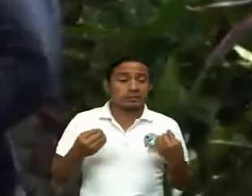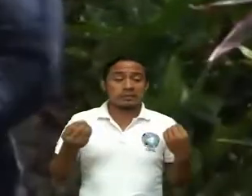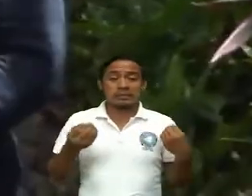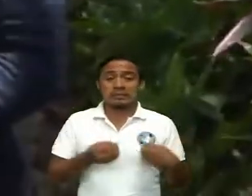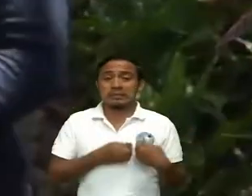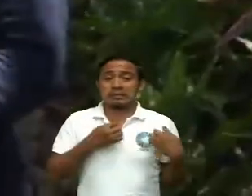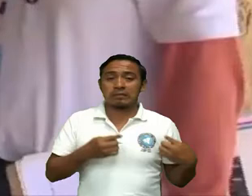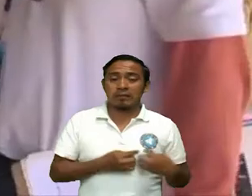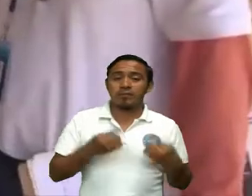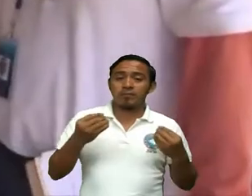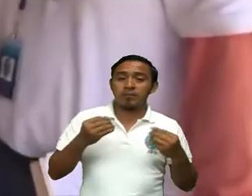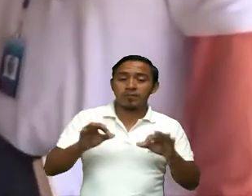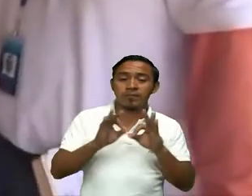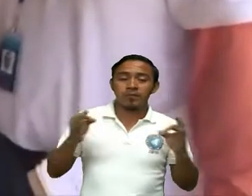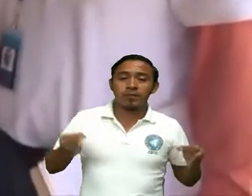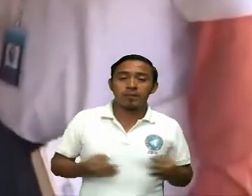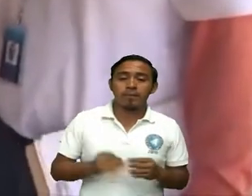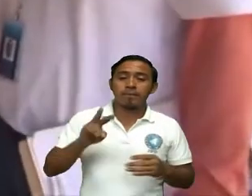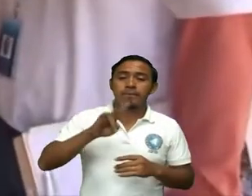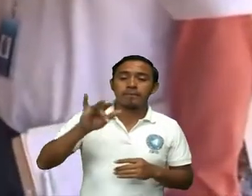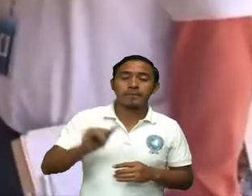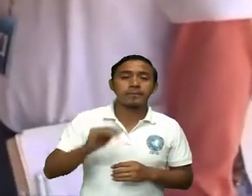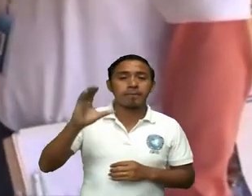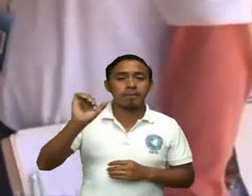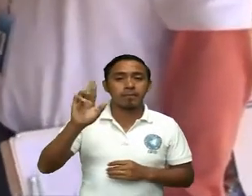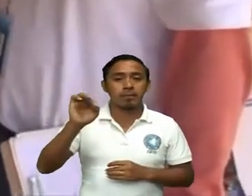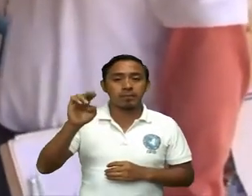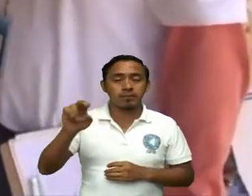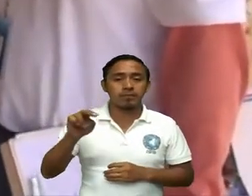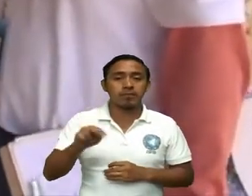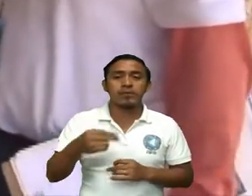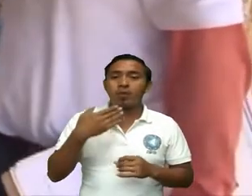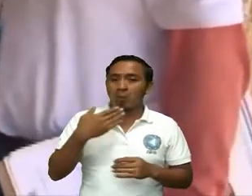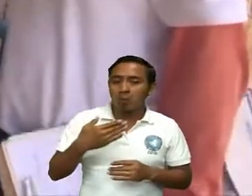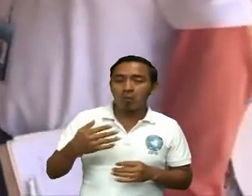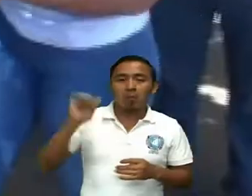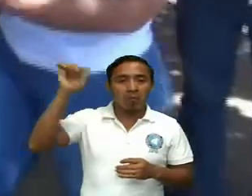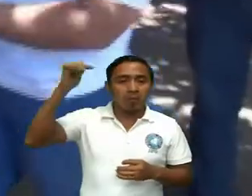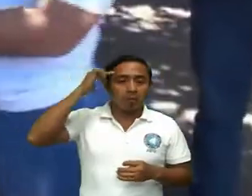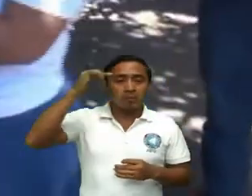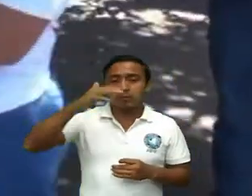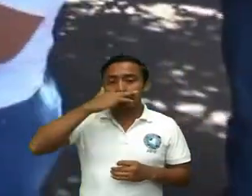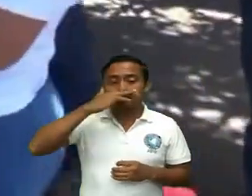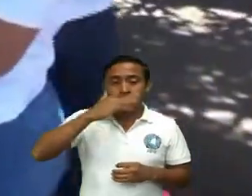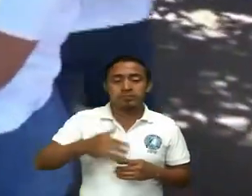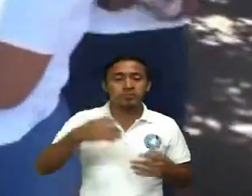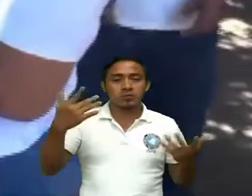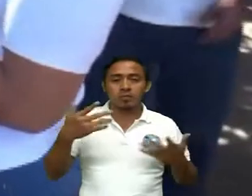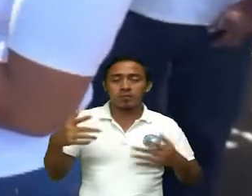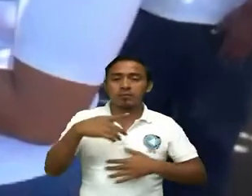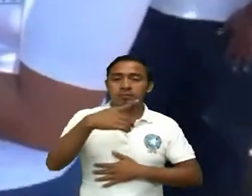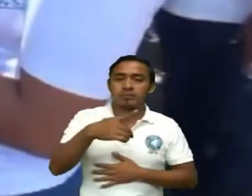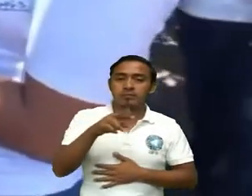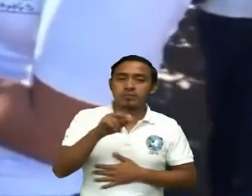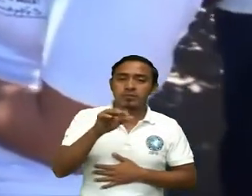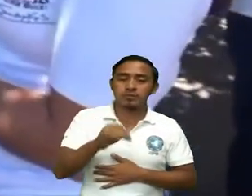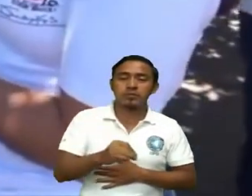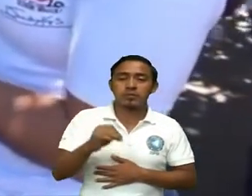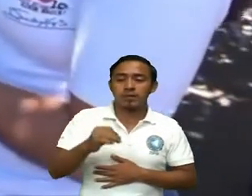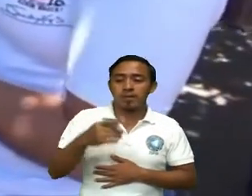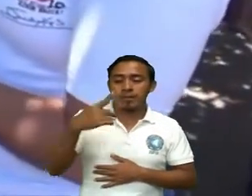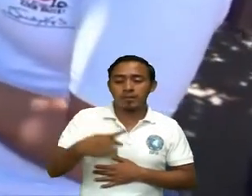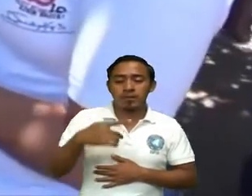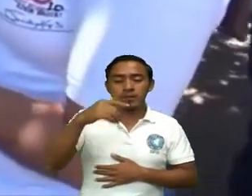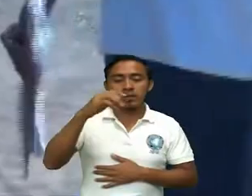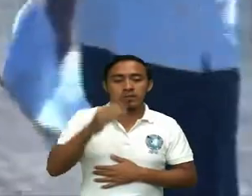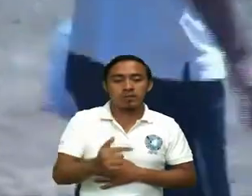de miles de familias en el municipio de Villa El Carmen, motivo que el buen gobierno sandinista, a través de la Procuraduría General de la República, en un